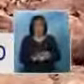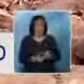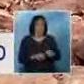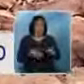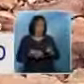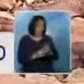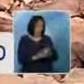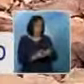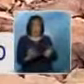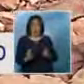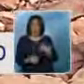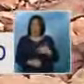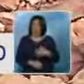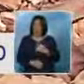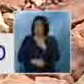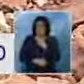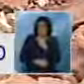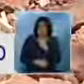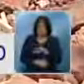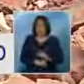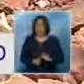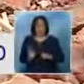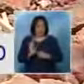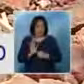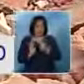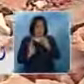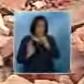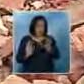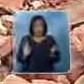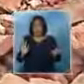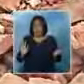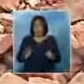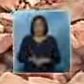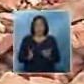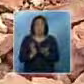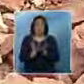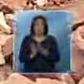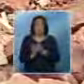situación bastante precaria que lucen de esta manera si los colegios de san juan de miraflores